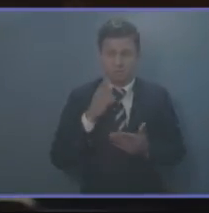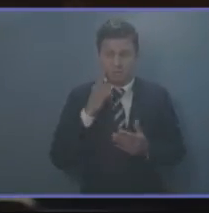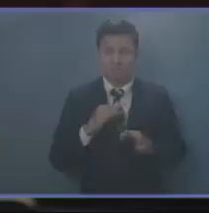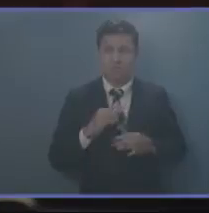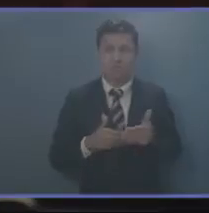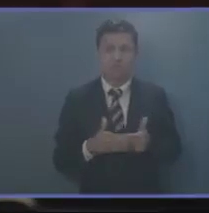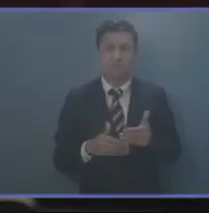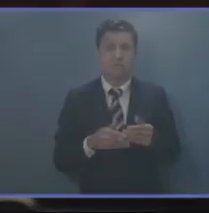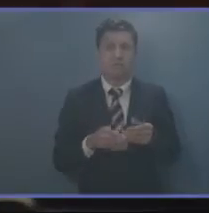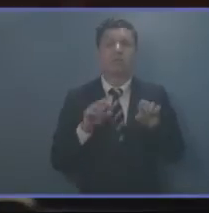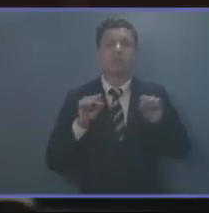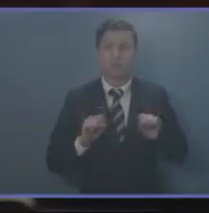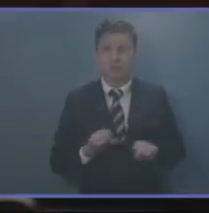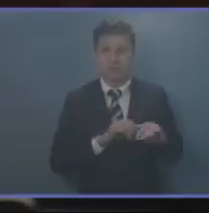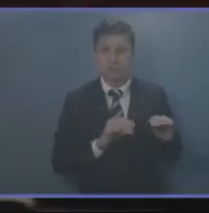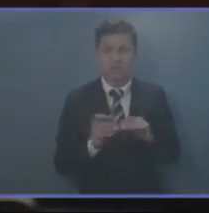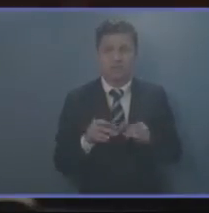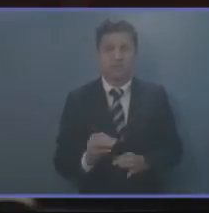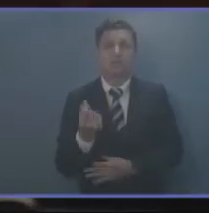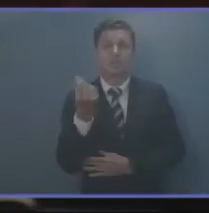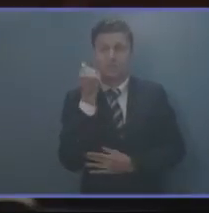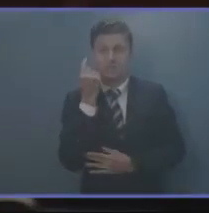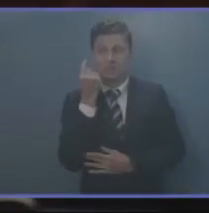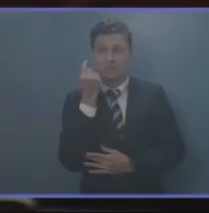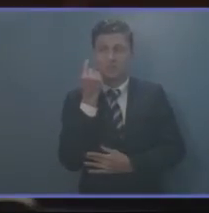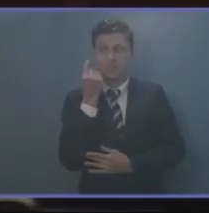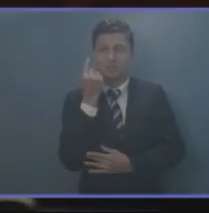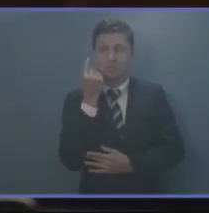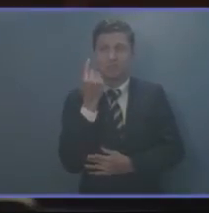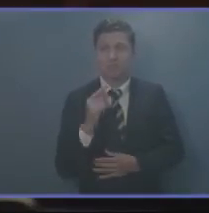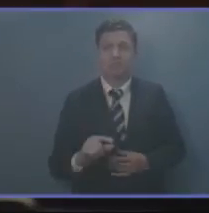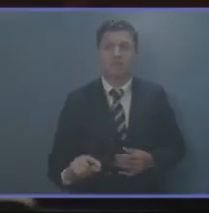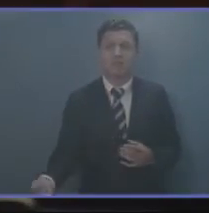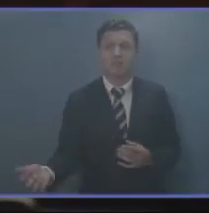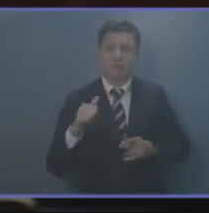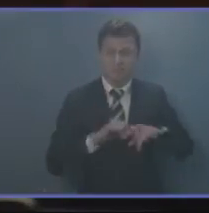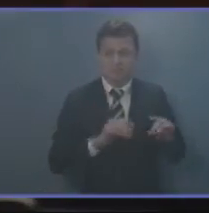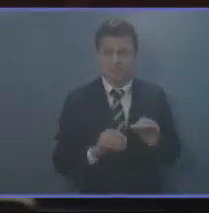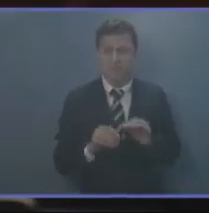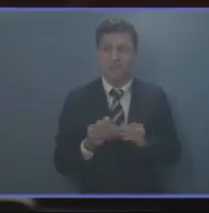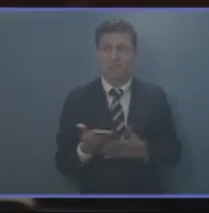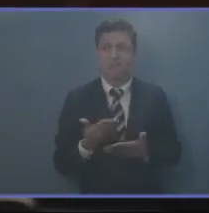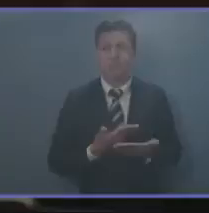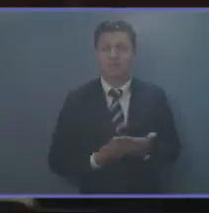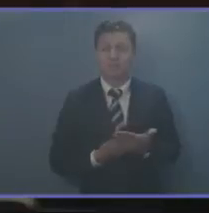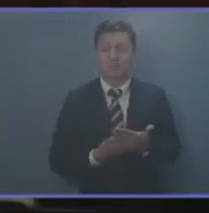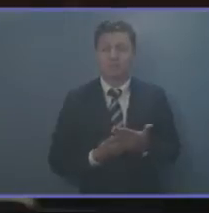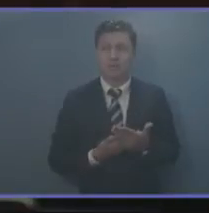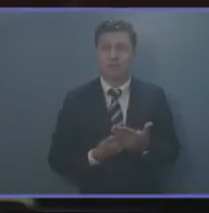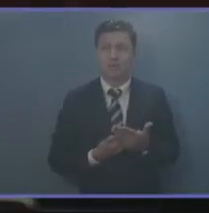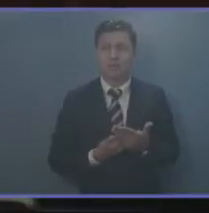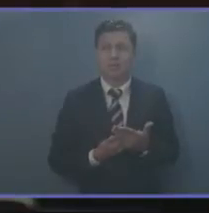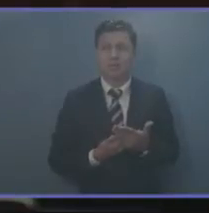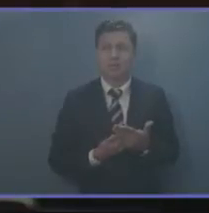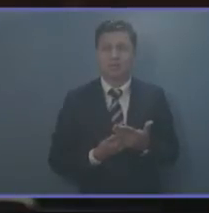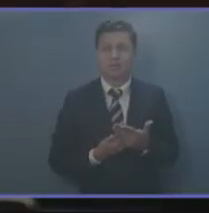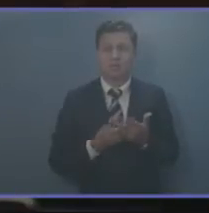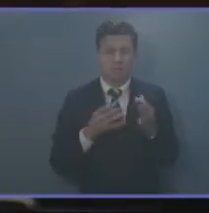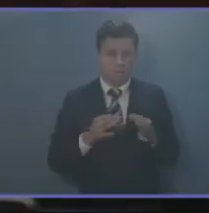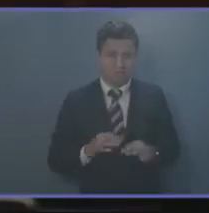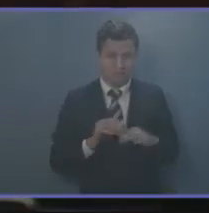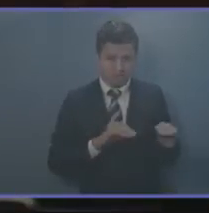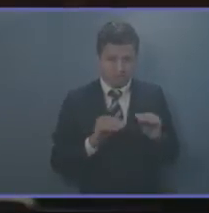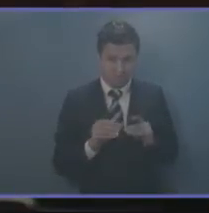y laborales, lo que puede ser interpretado como una muestra de actitud personal favorable a la interiorización de valores éticos y morales.